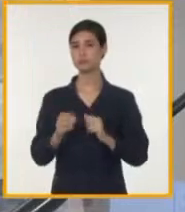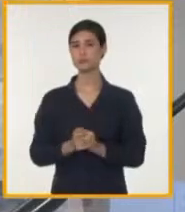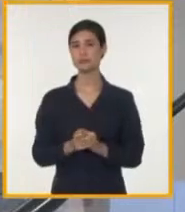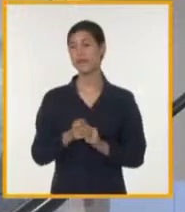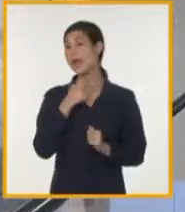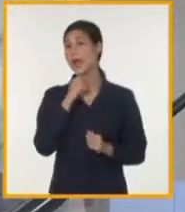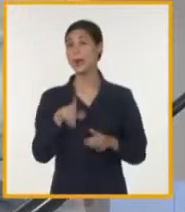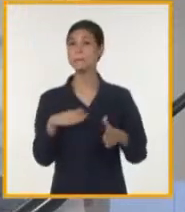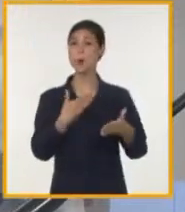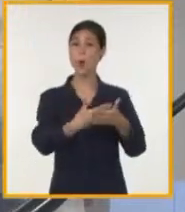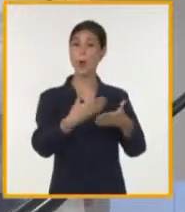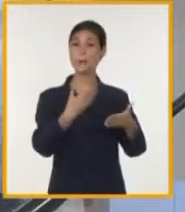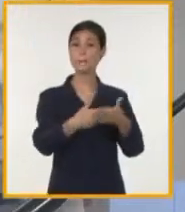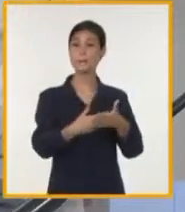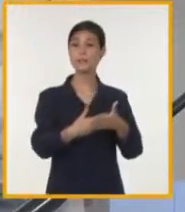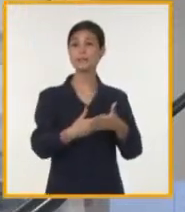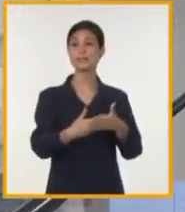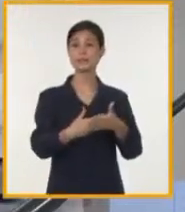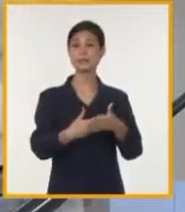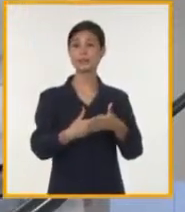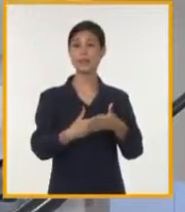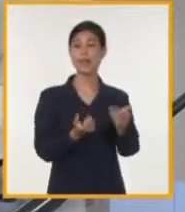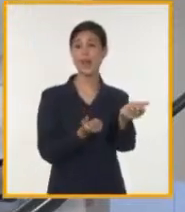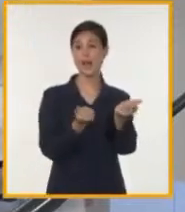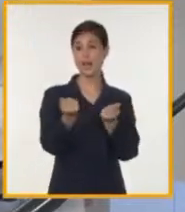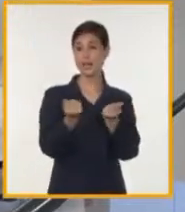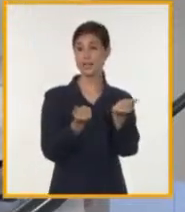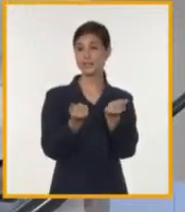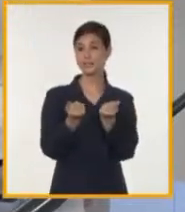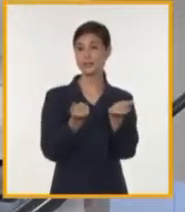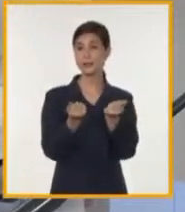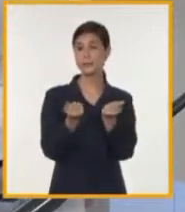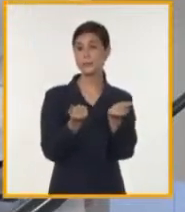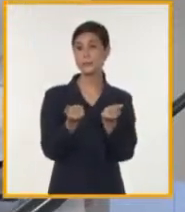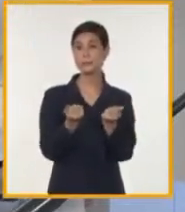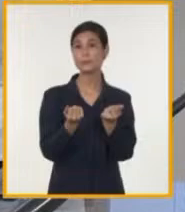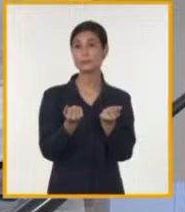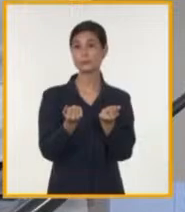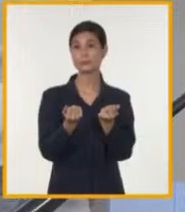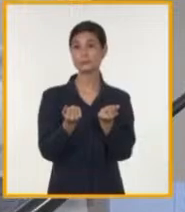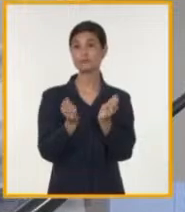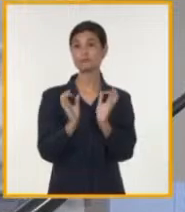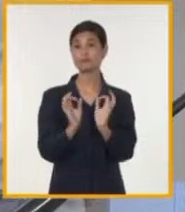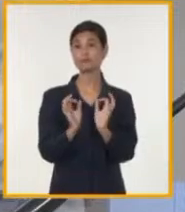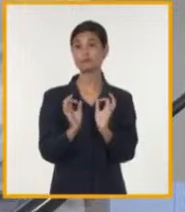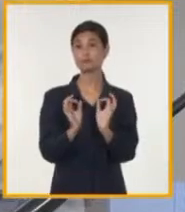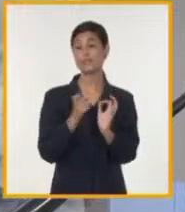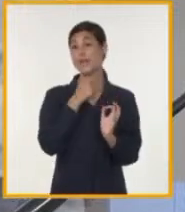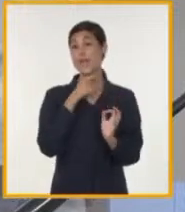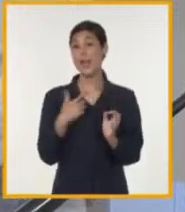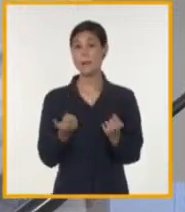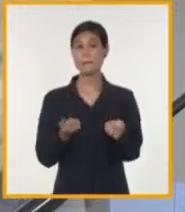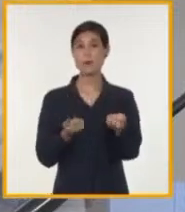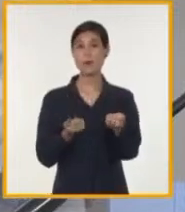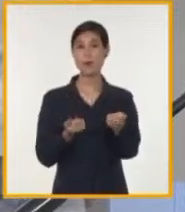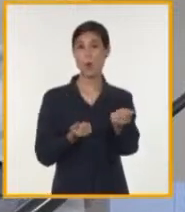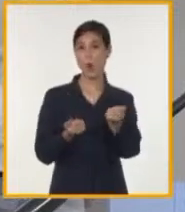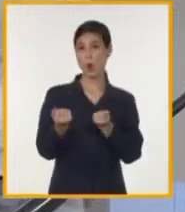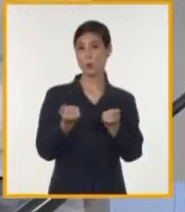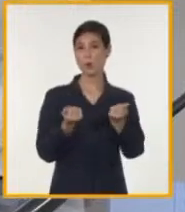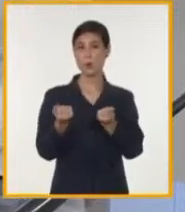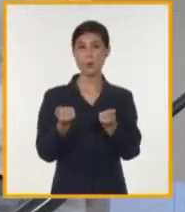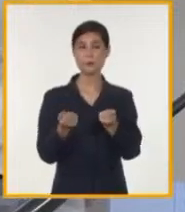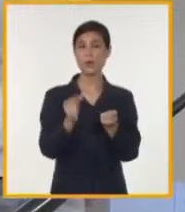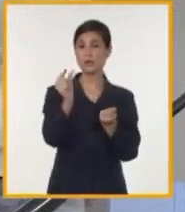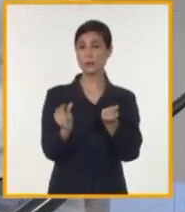que transportan sustantivamente, las cuestiones sustantivas que sustentan la OSDE. Estamos hablando de la transportación de carga y de la transportación de